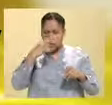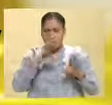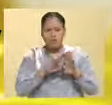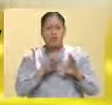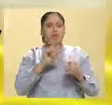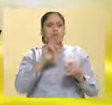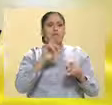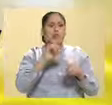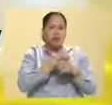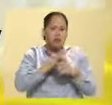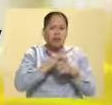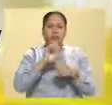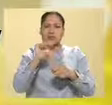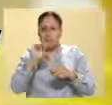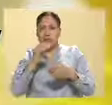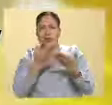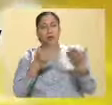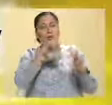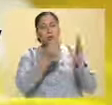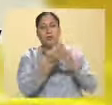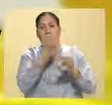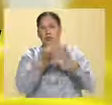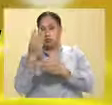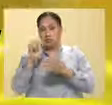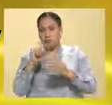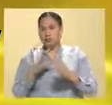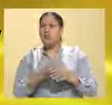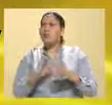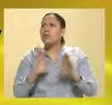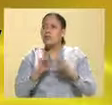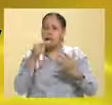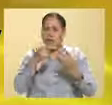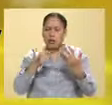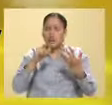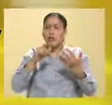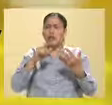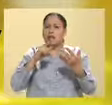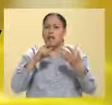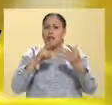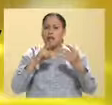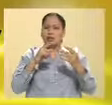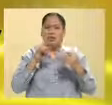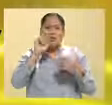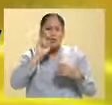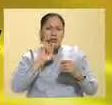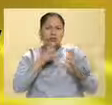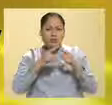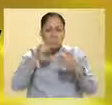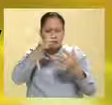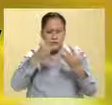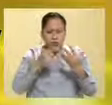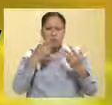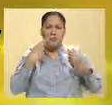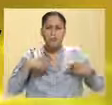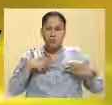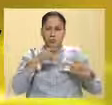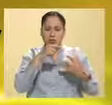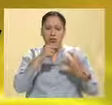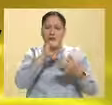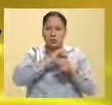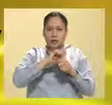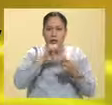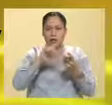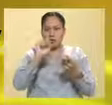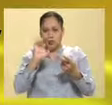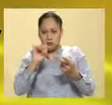eso, Irene, acerca de la diversidad, ¿qué es importante también para nosotros o como consumidores o las personas